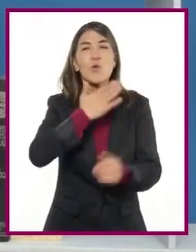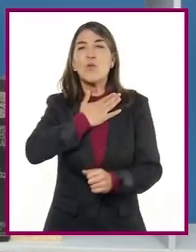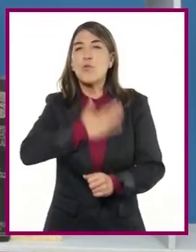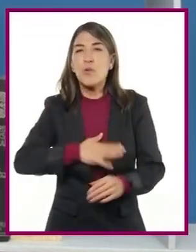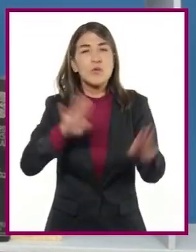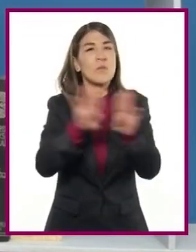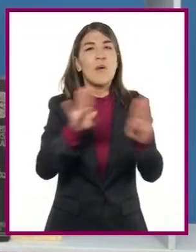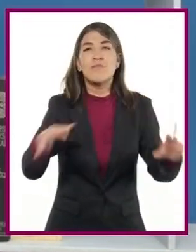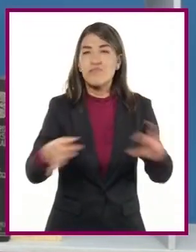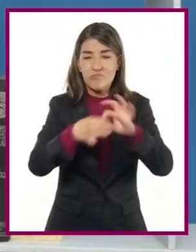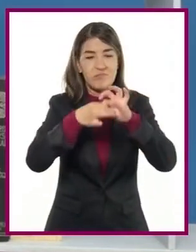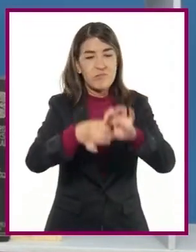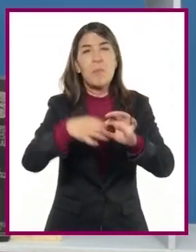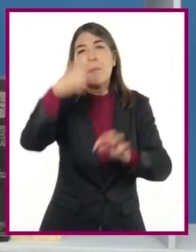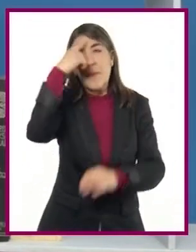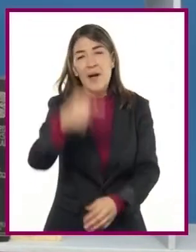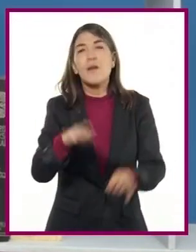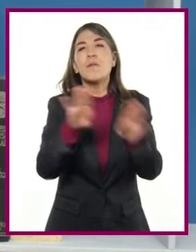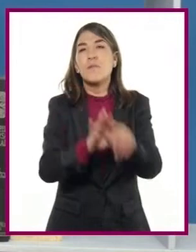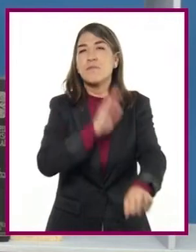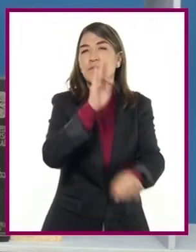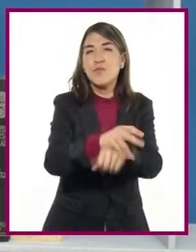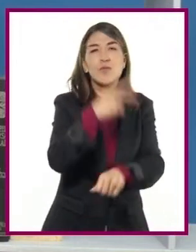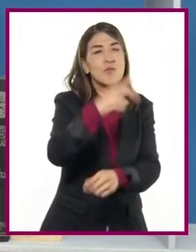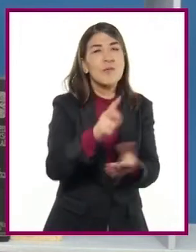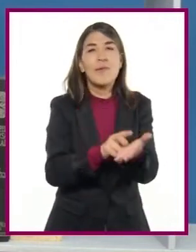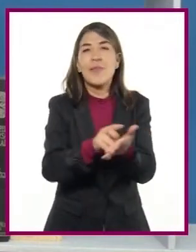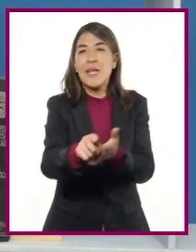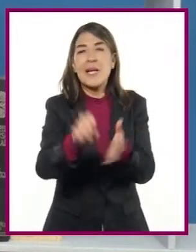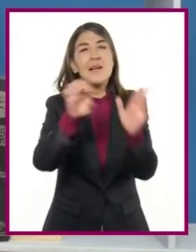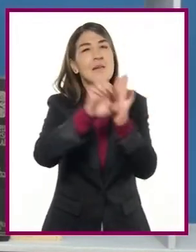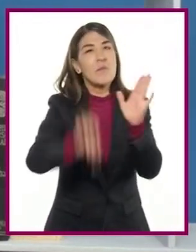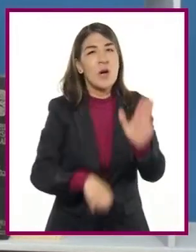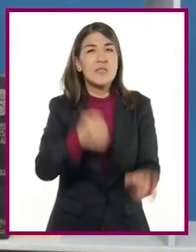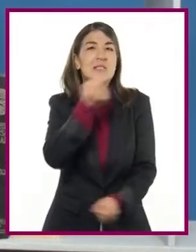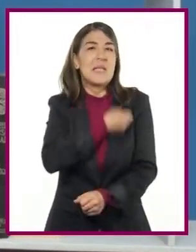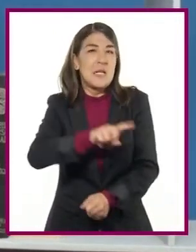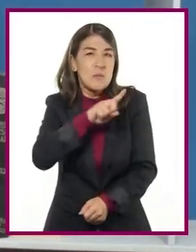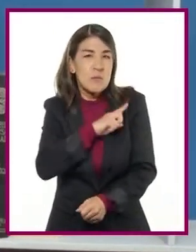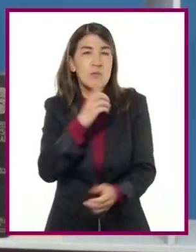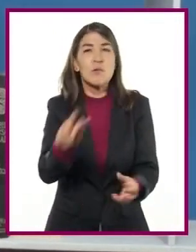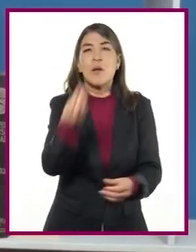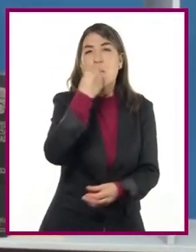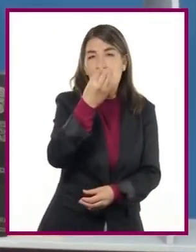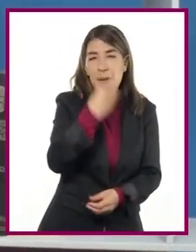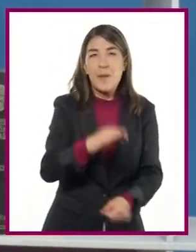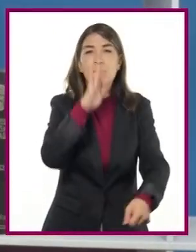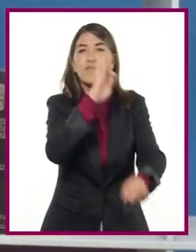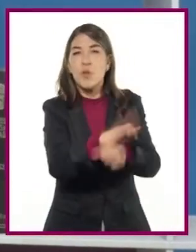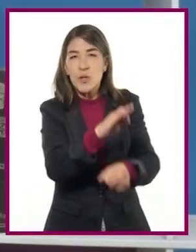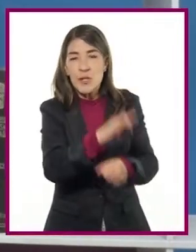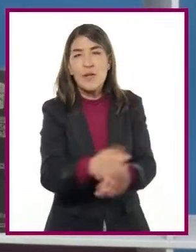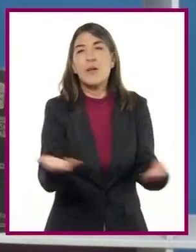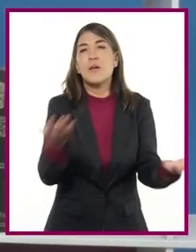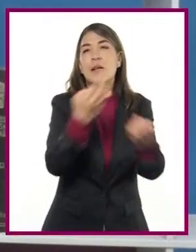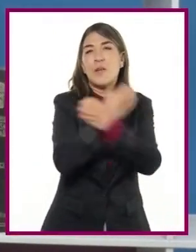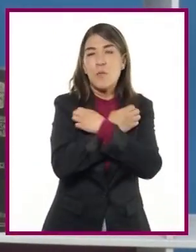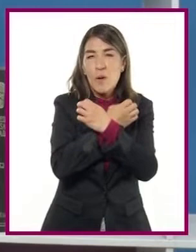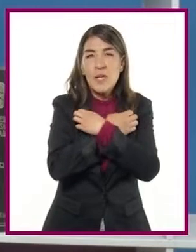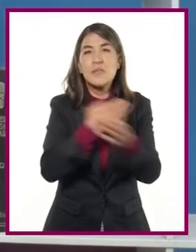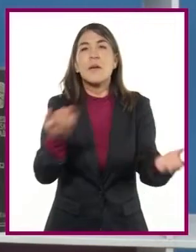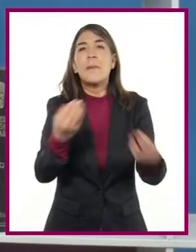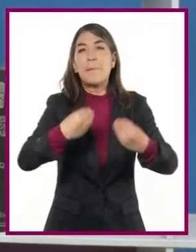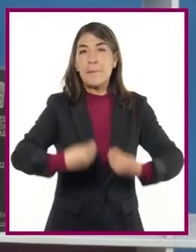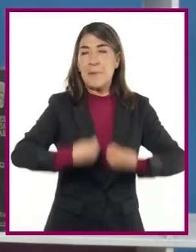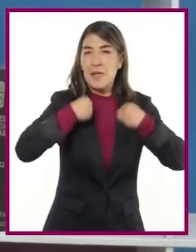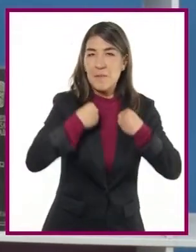leyes y es parte fundamental de los derechos. Por ejemplo, a la salud, alimentación, protección, educación,